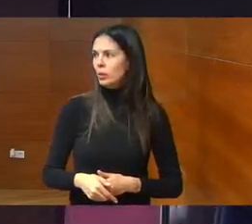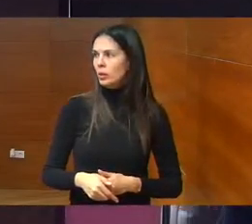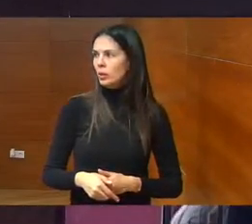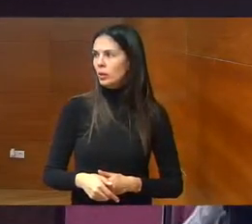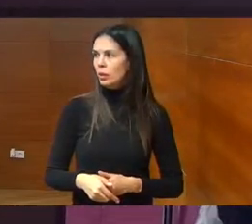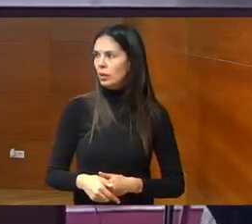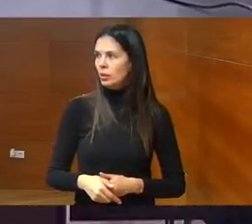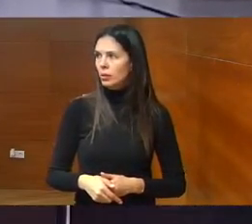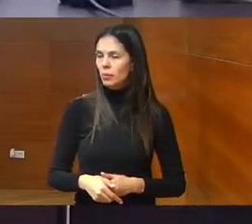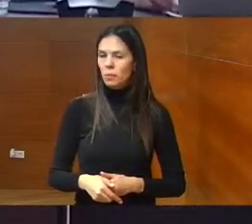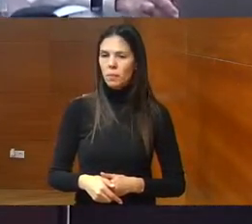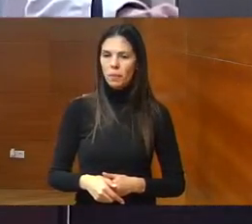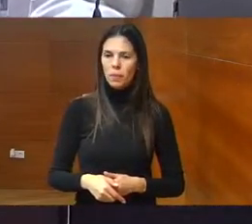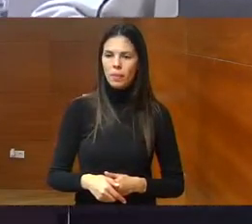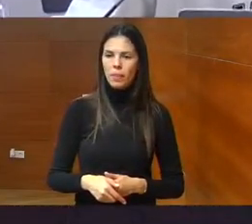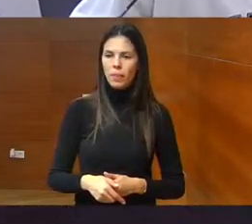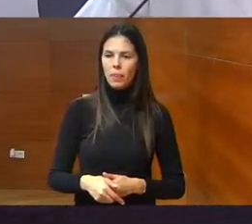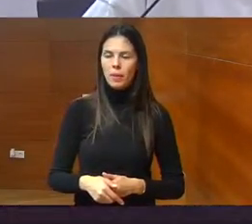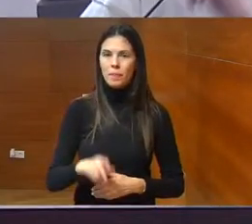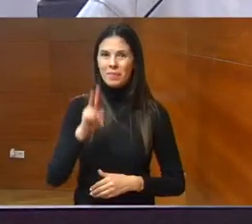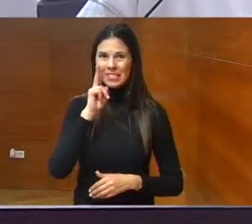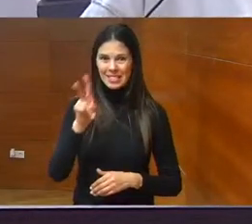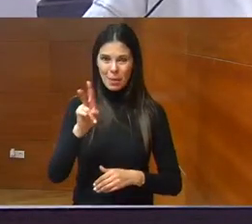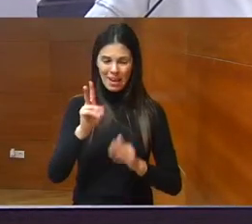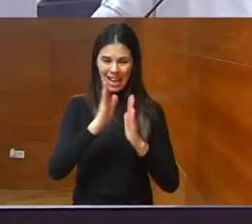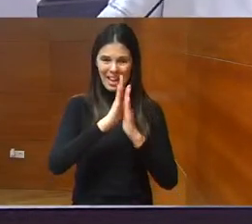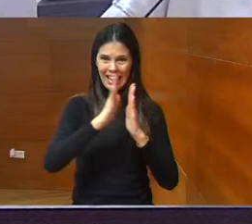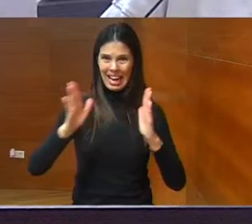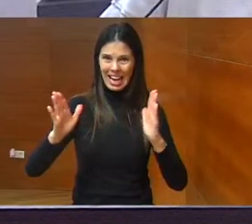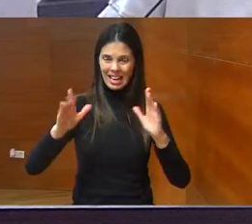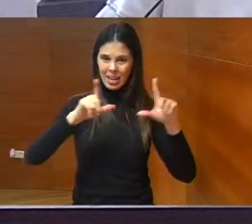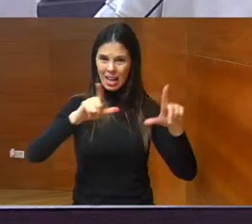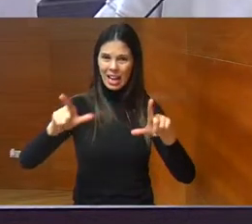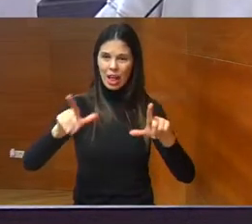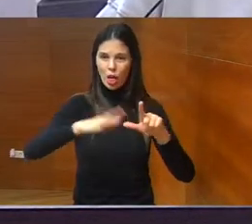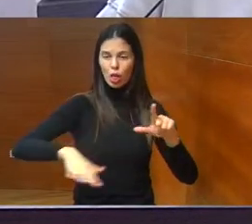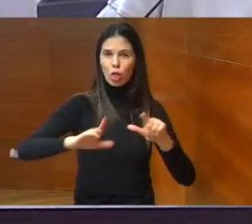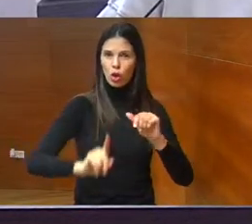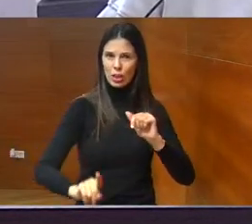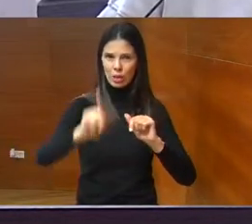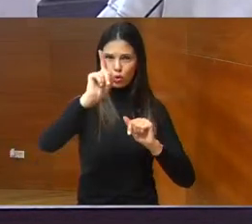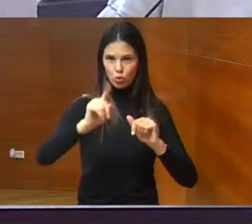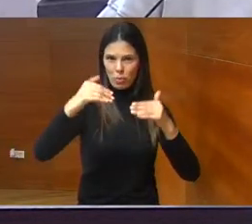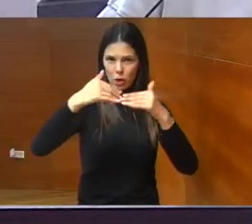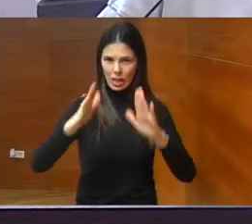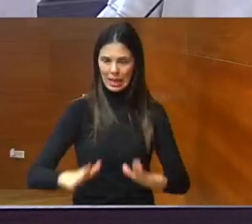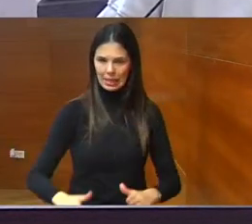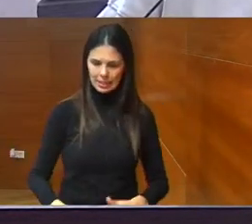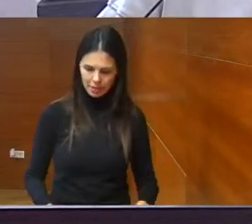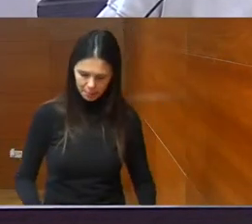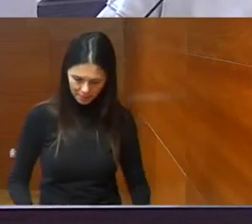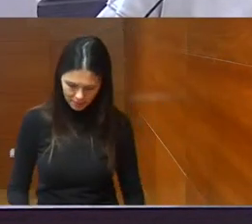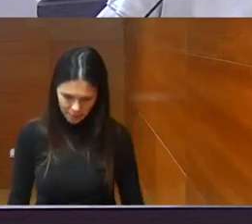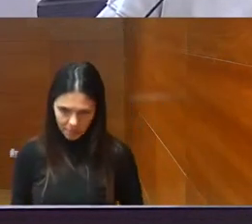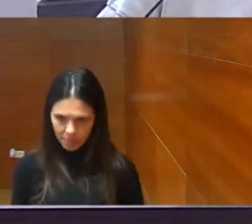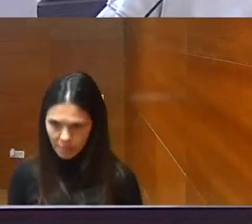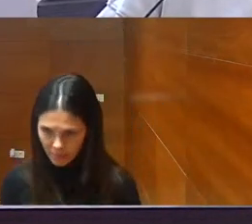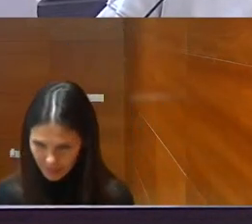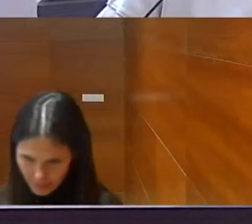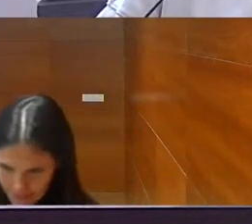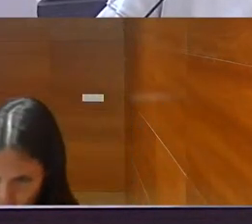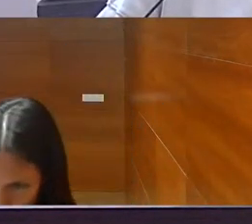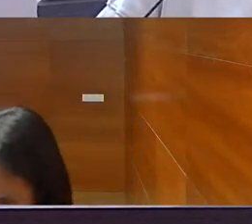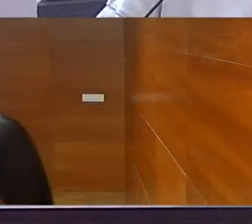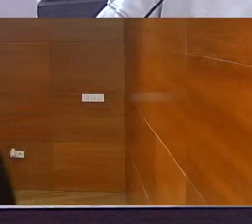aquí con una galeriana en la parte superior de la casa venga